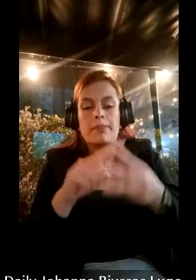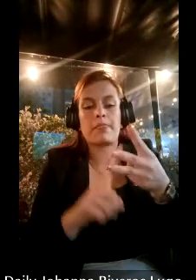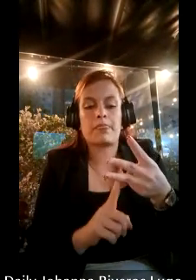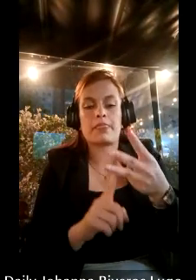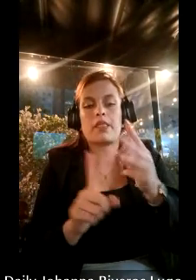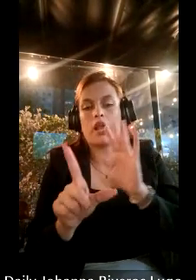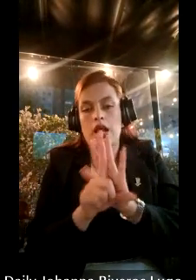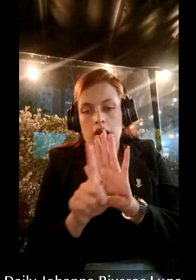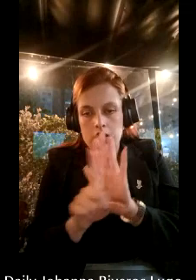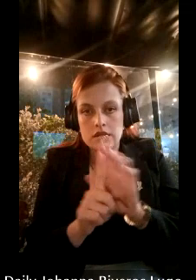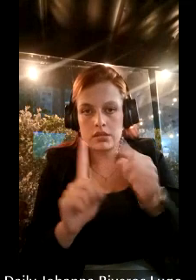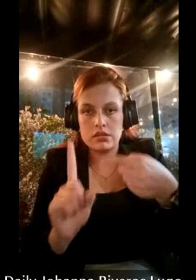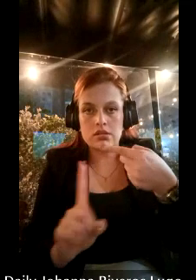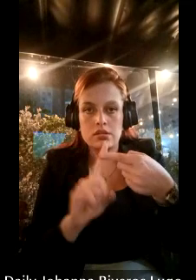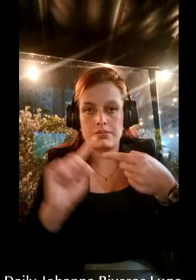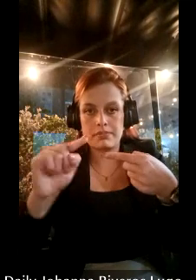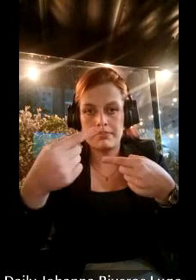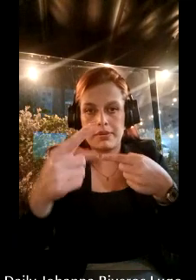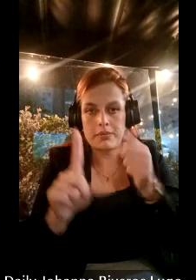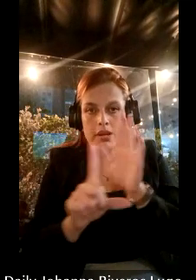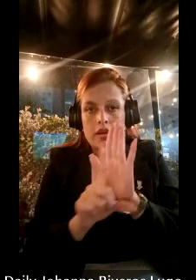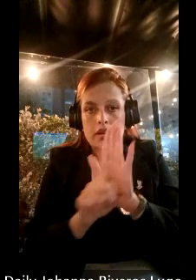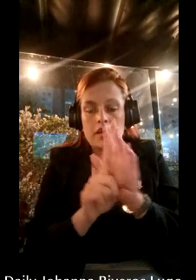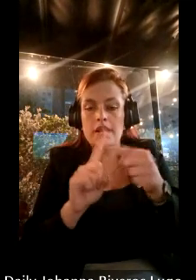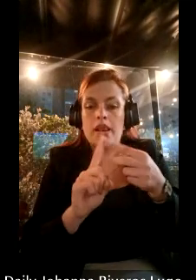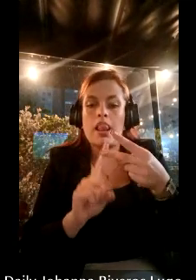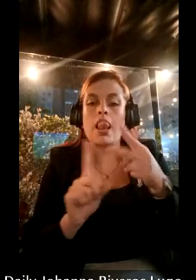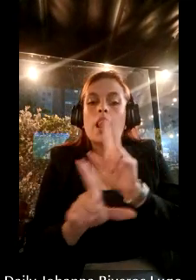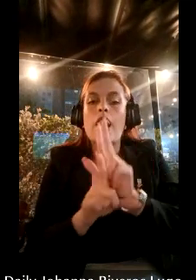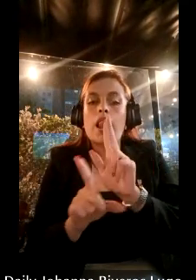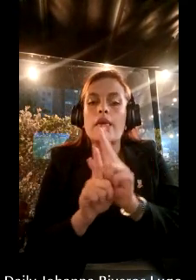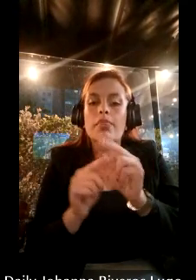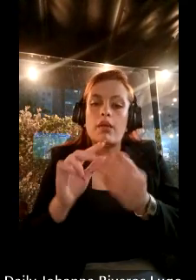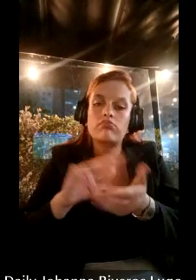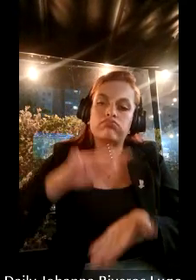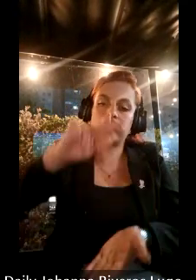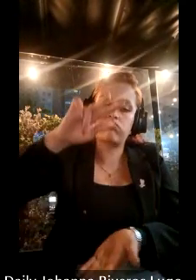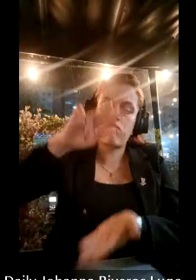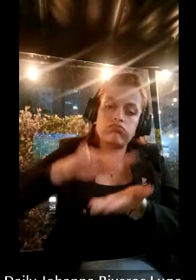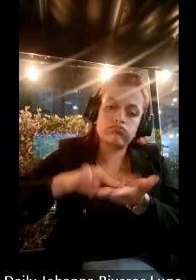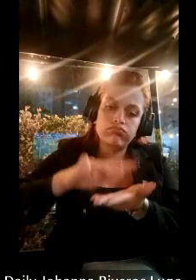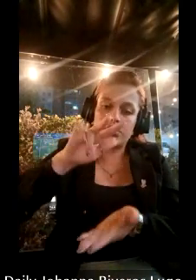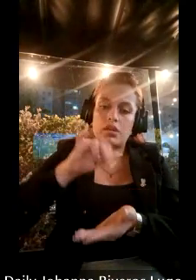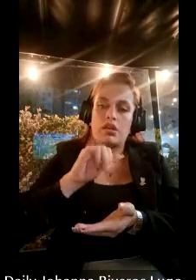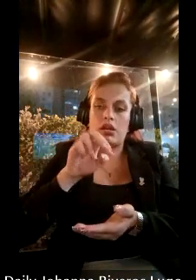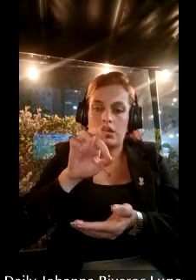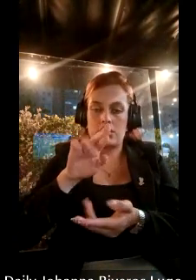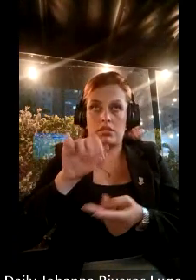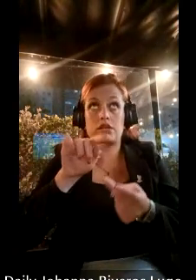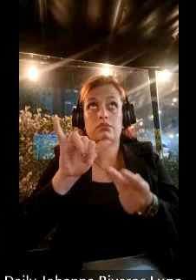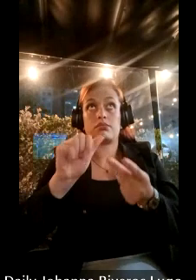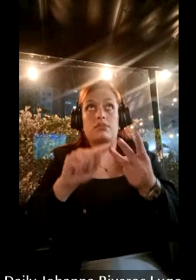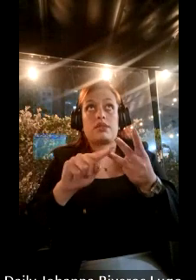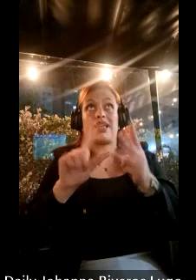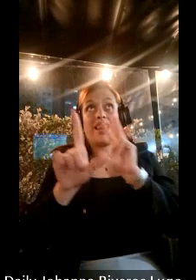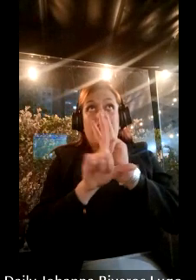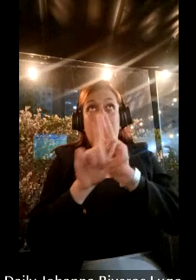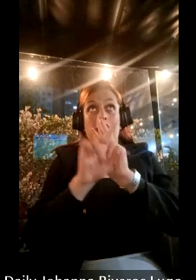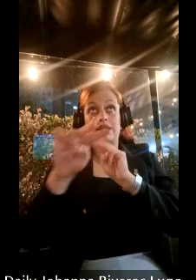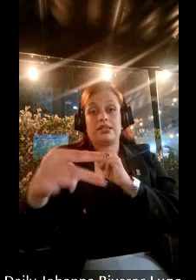de Newton, que es la ley de la inercia. La segunda ley de Newton, que nos trae